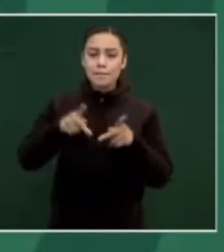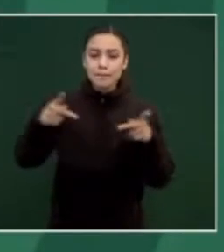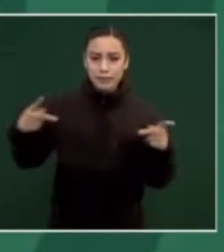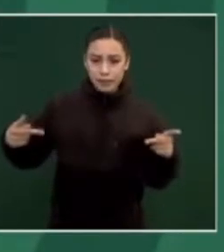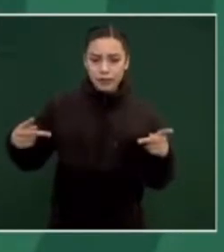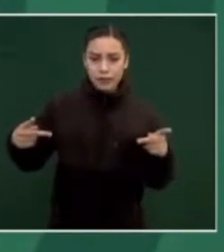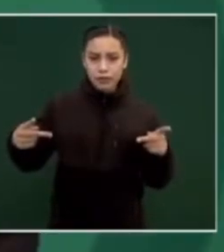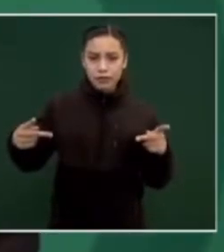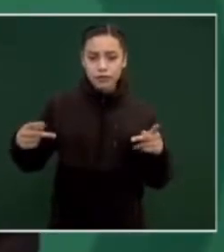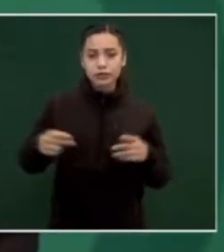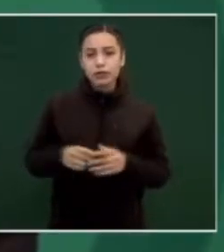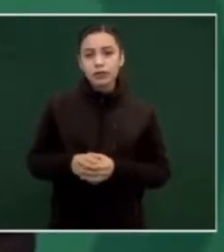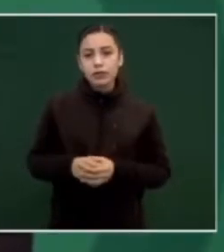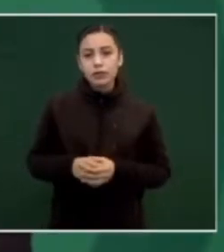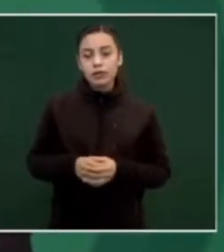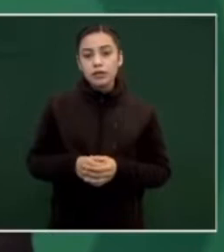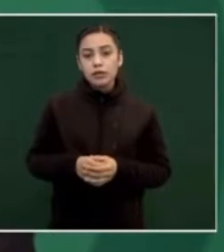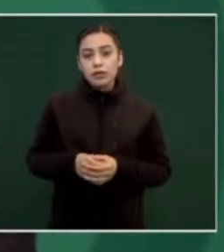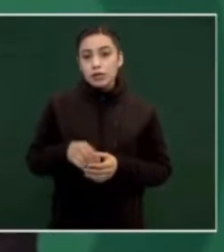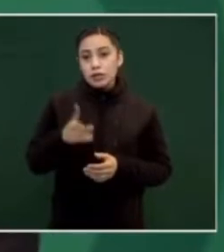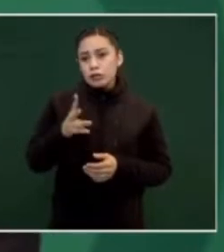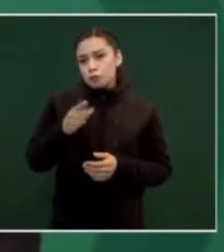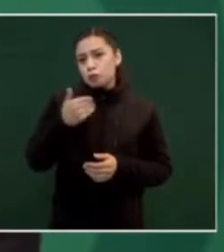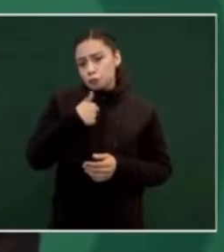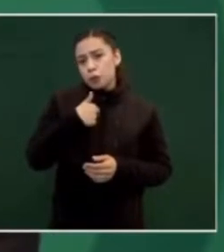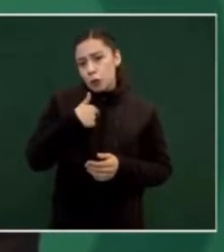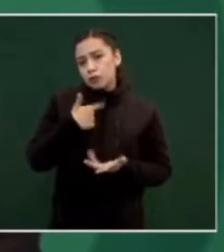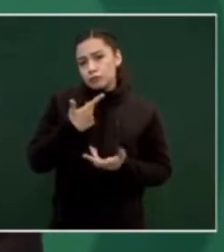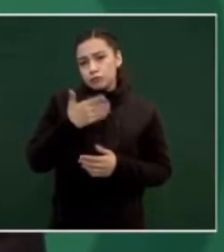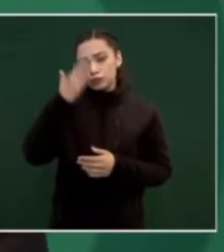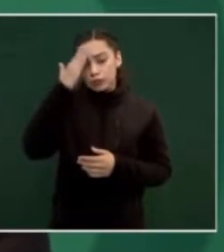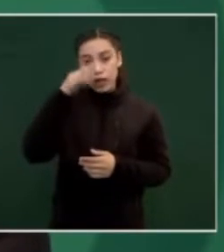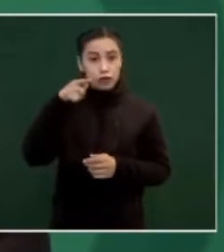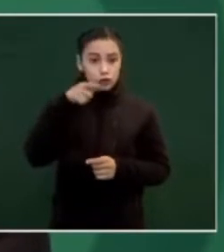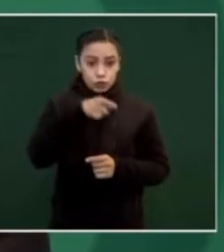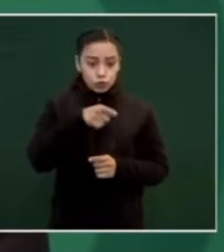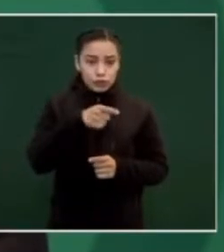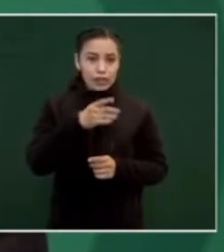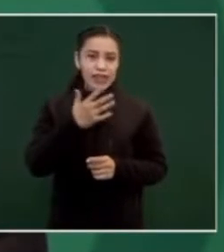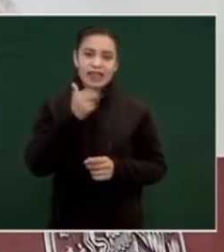que ni tú recibes dinero ni nosotros